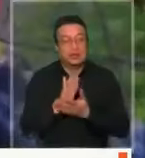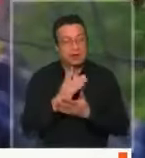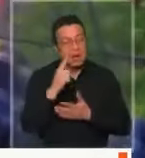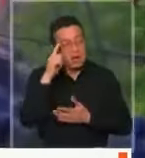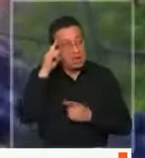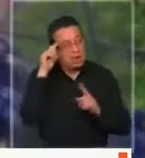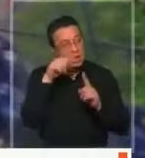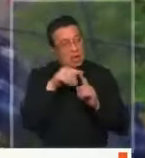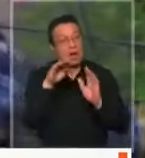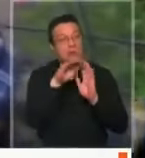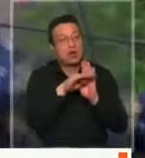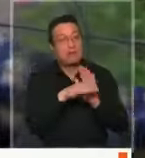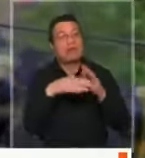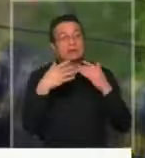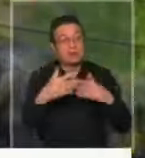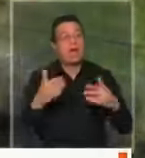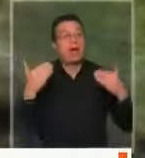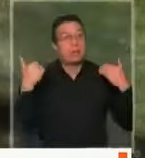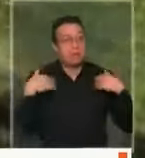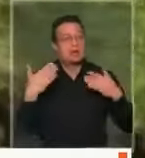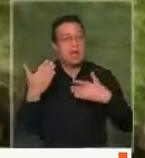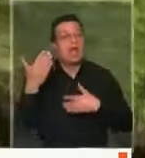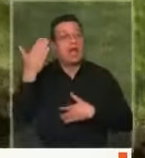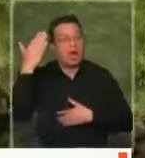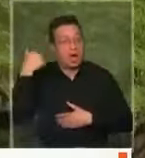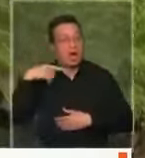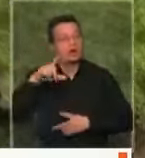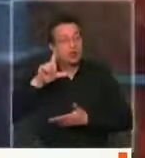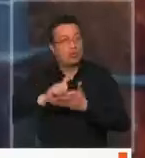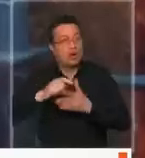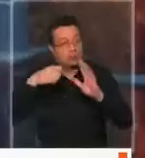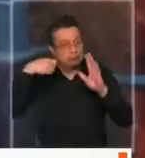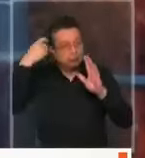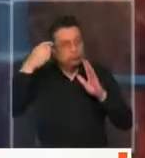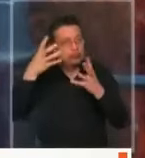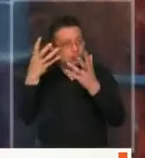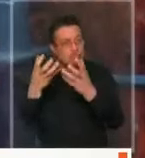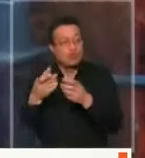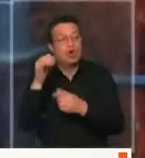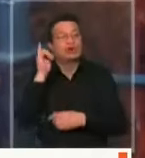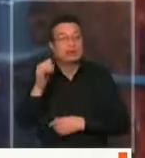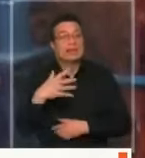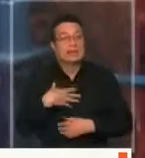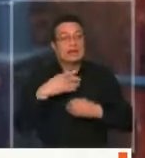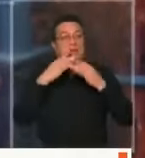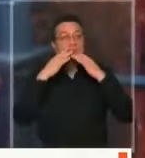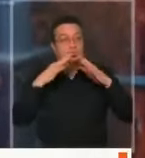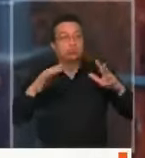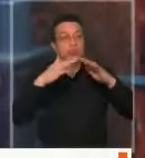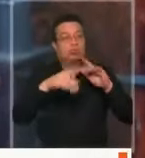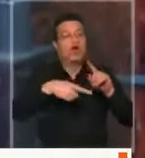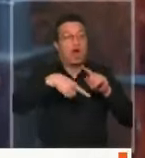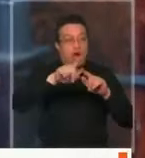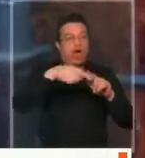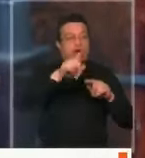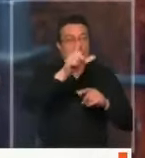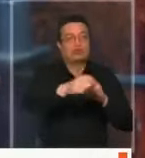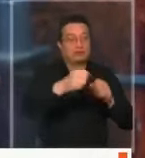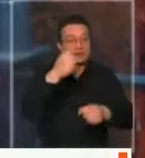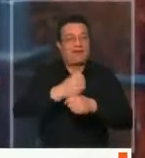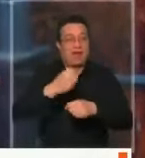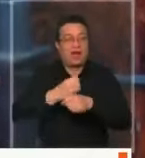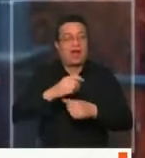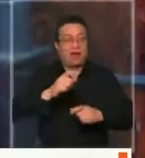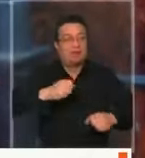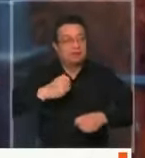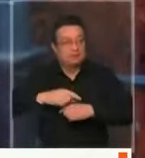programa porque ya se realizaban prácticas sustentables en el lugar donde se graba. Y queremos contagiar también a más productoras, a los canales que se